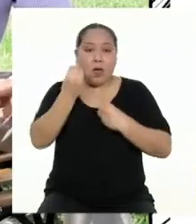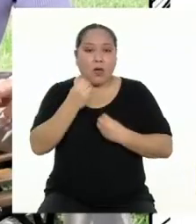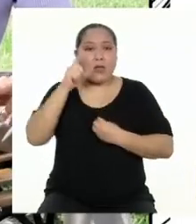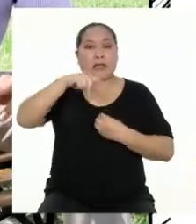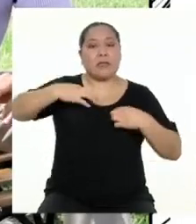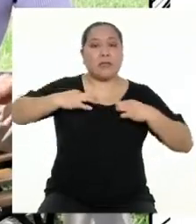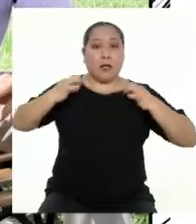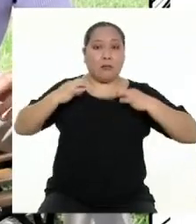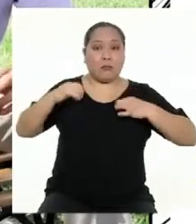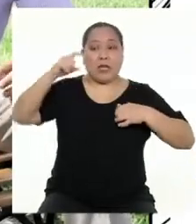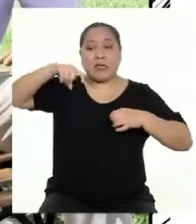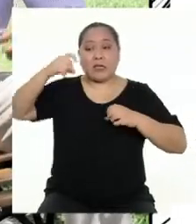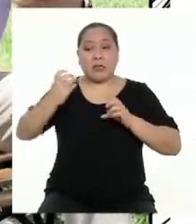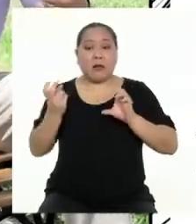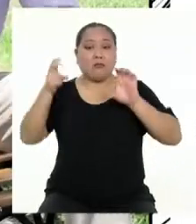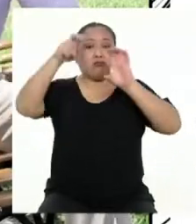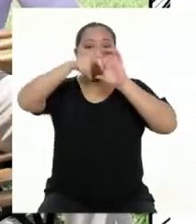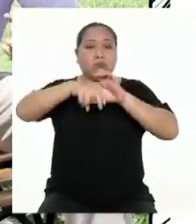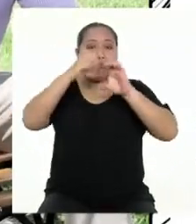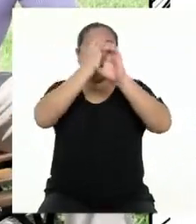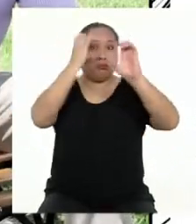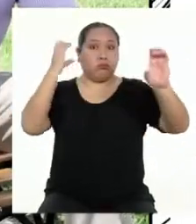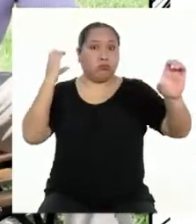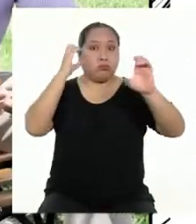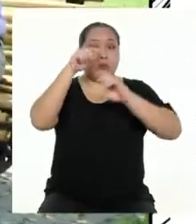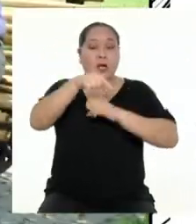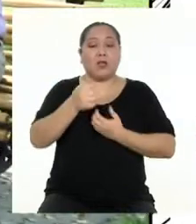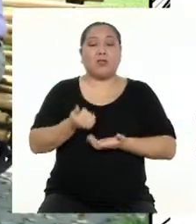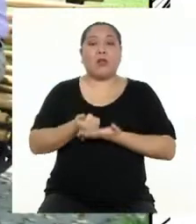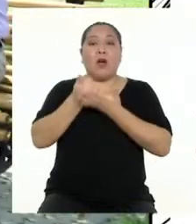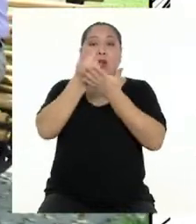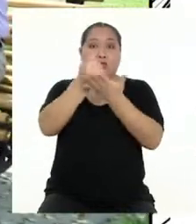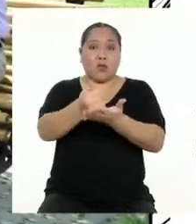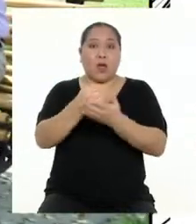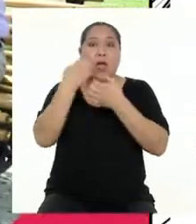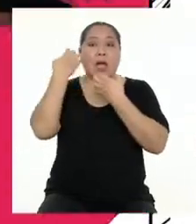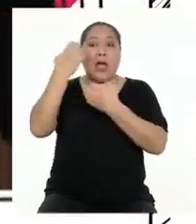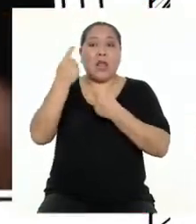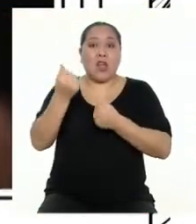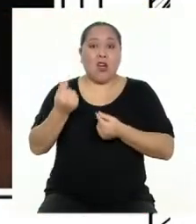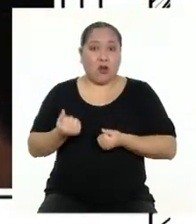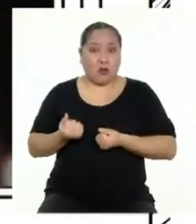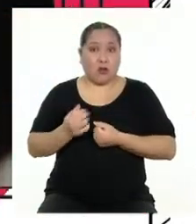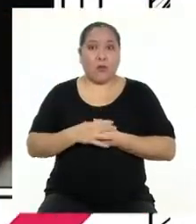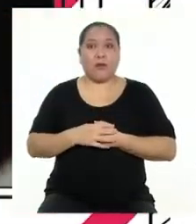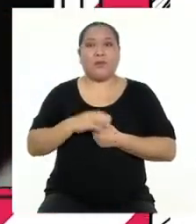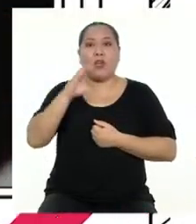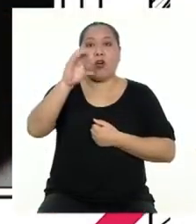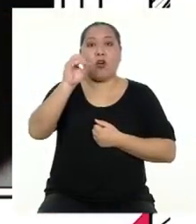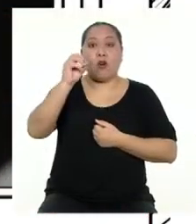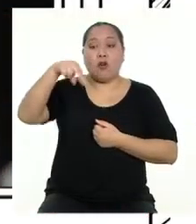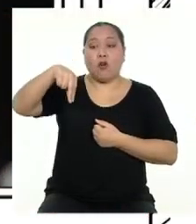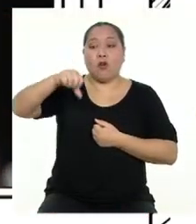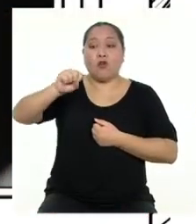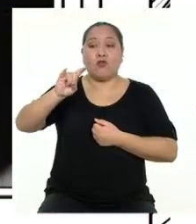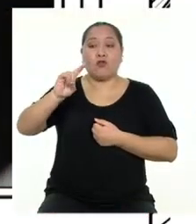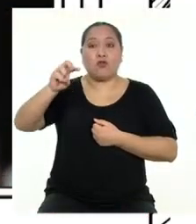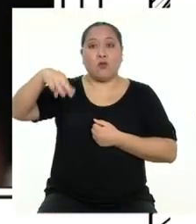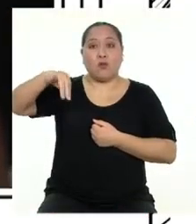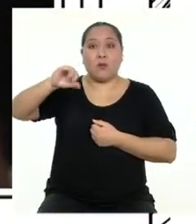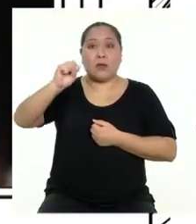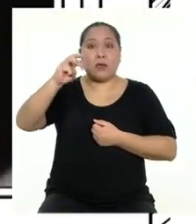necesita transportarse y todo eso le agrega valor a la economía. Ahora, ¿qué es el consumismo? El consumismo se basa